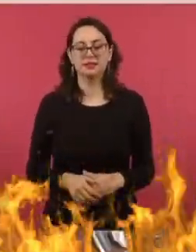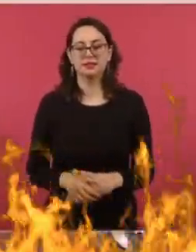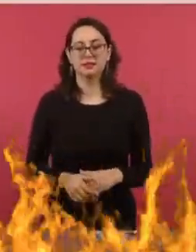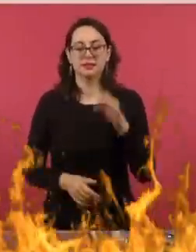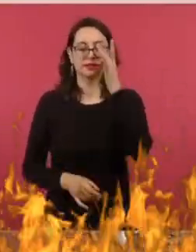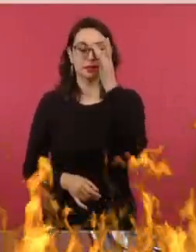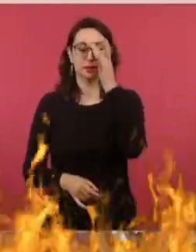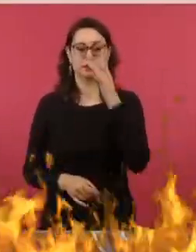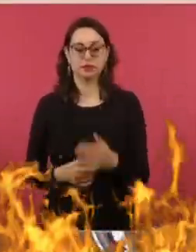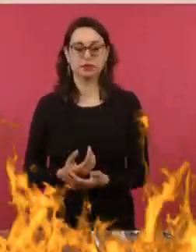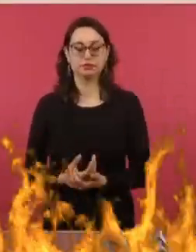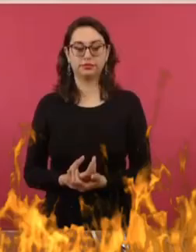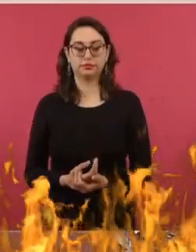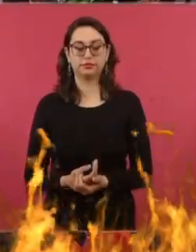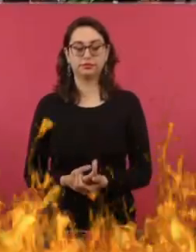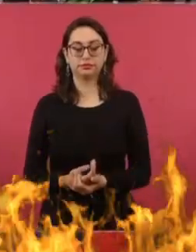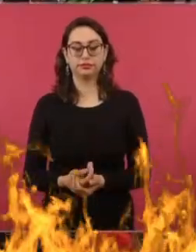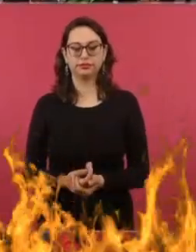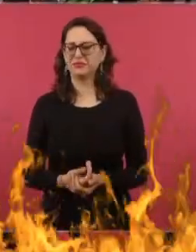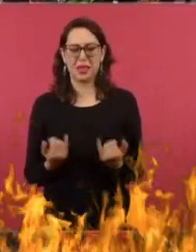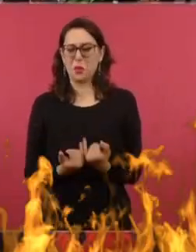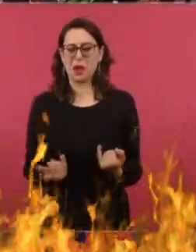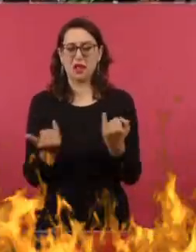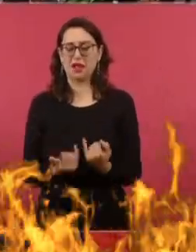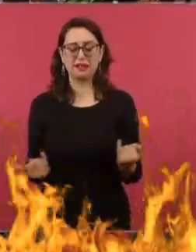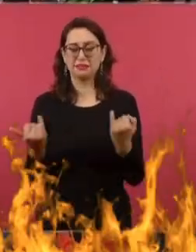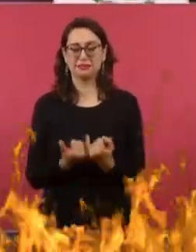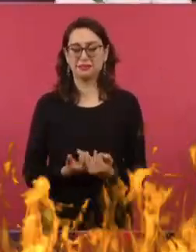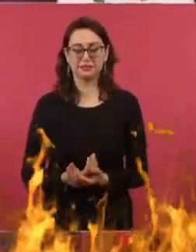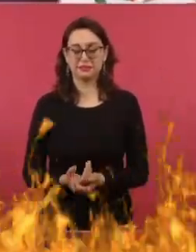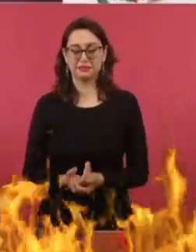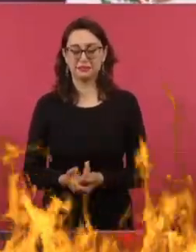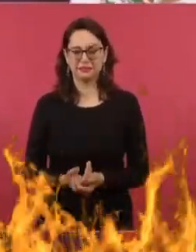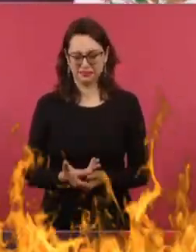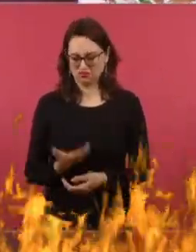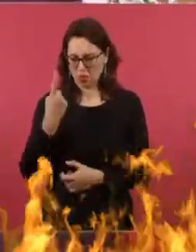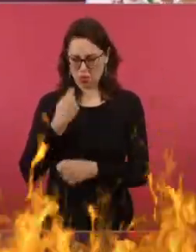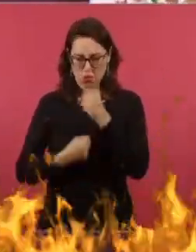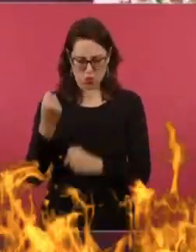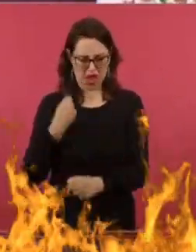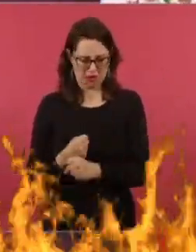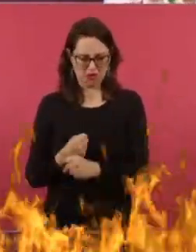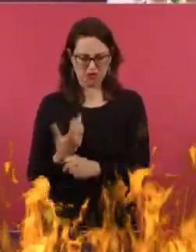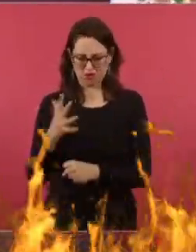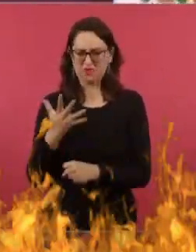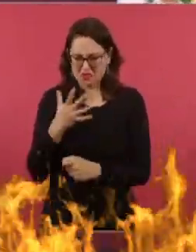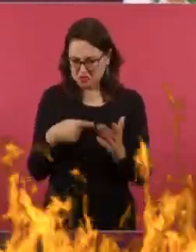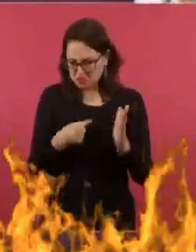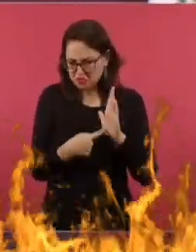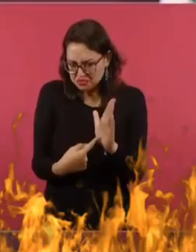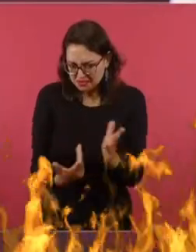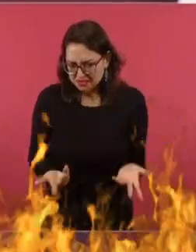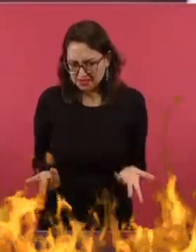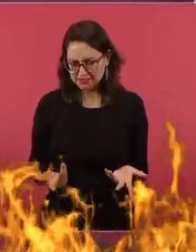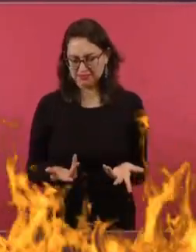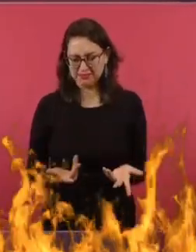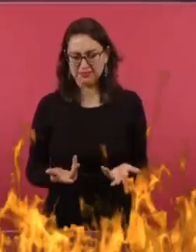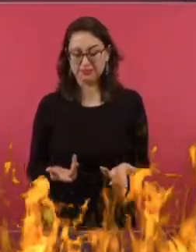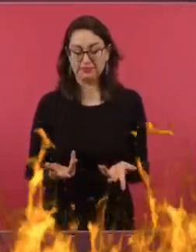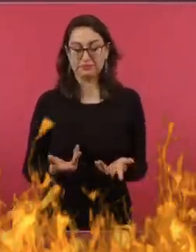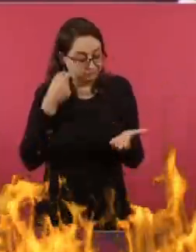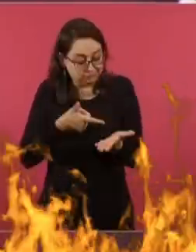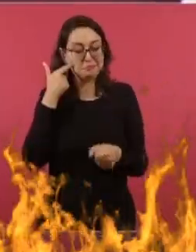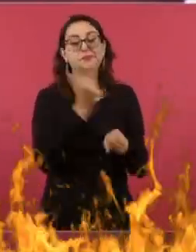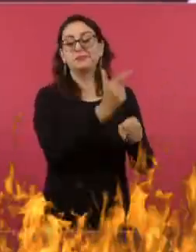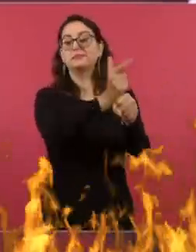ahí en Milenio, bueno, ahí también es igual. Tenía yo la información desde hace como un año, se los comenté, porque aquí pues se sabe